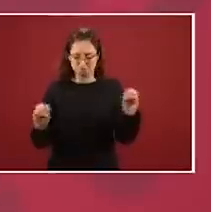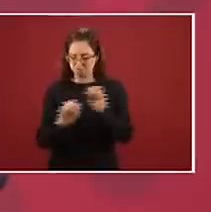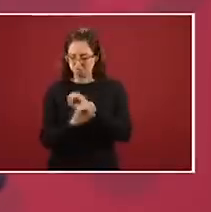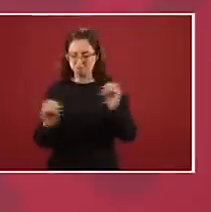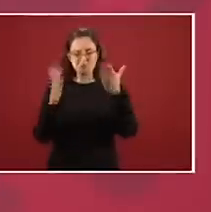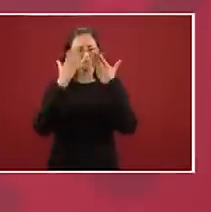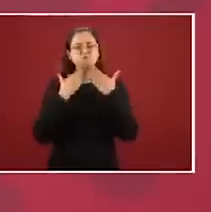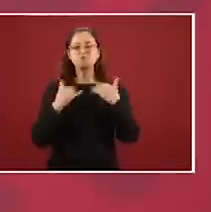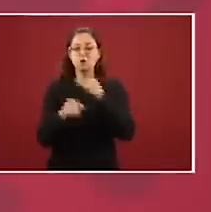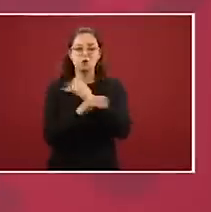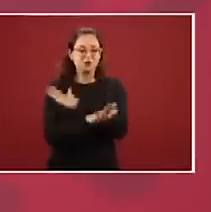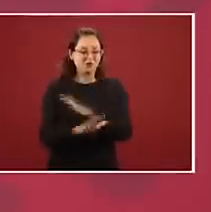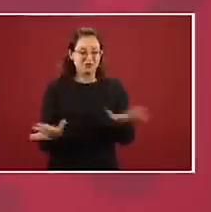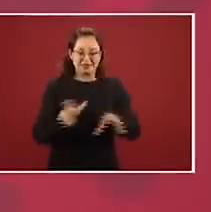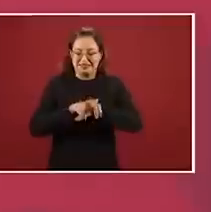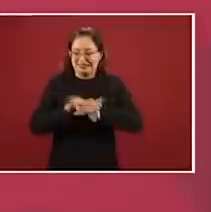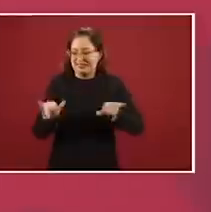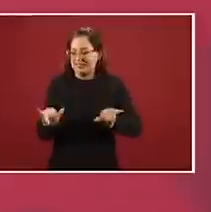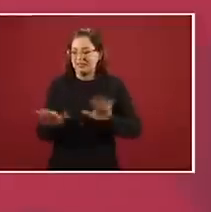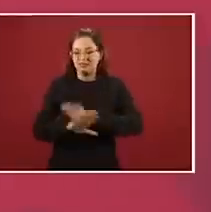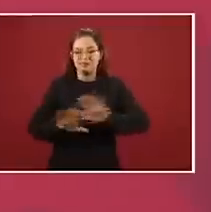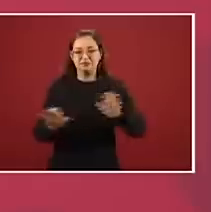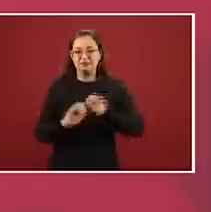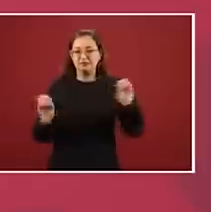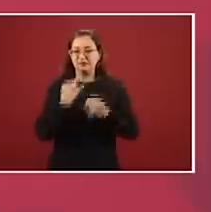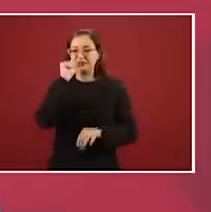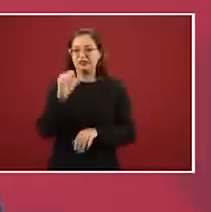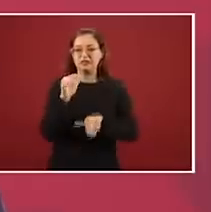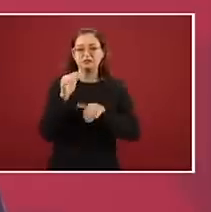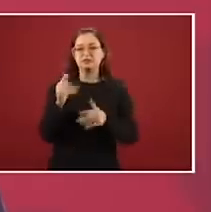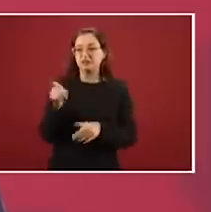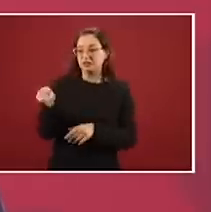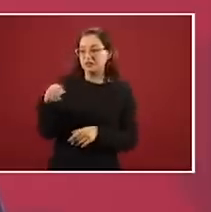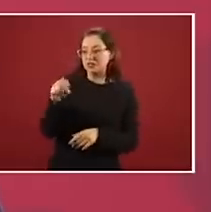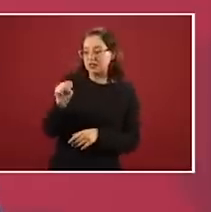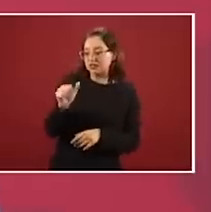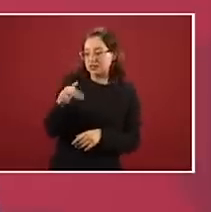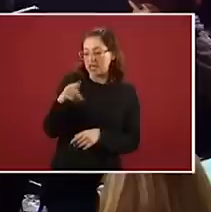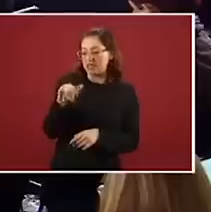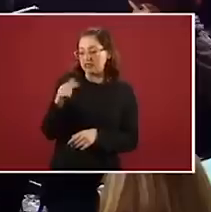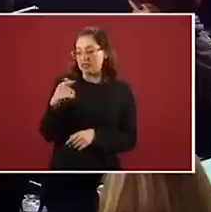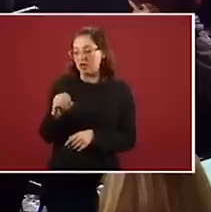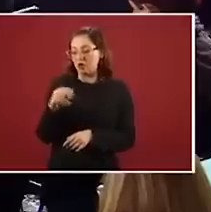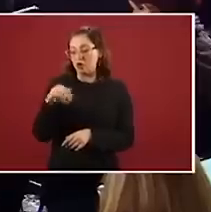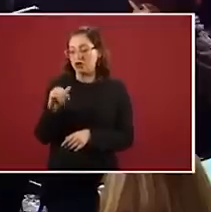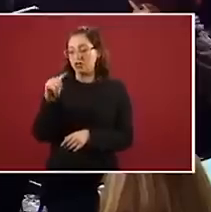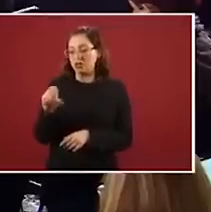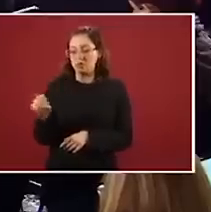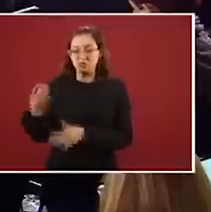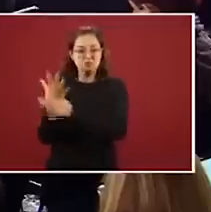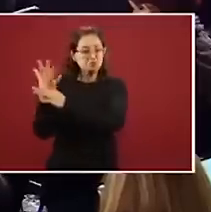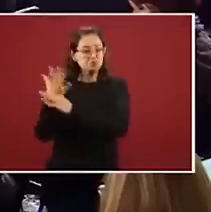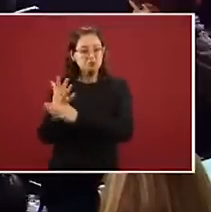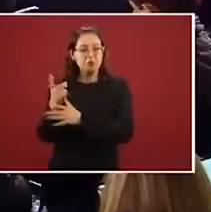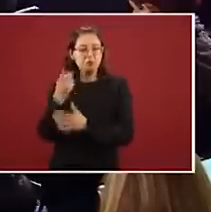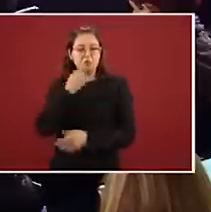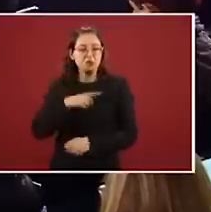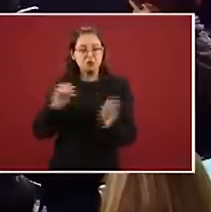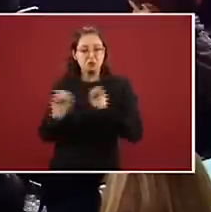ningún reporte de Santiago Nieto sobre este asunto. Okay. Y por último, por favor, solo una